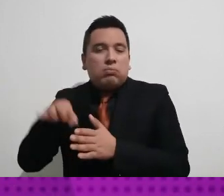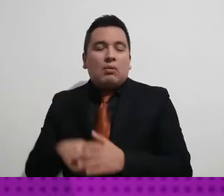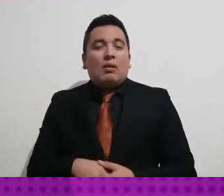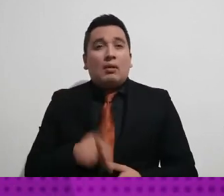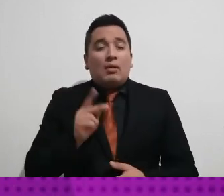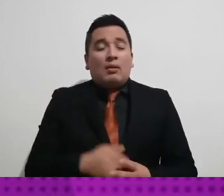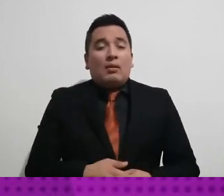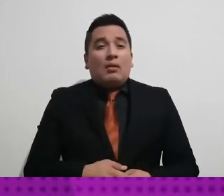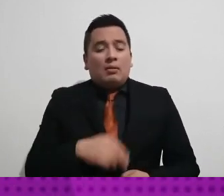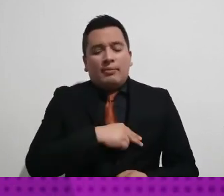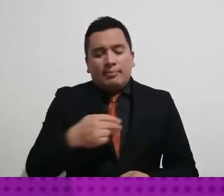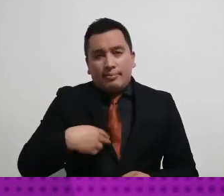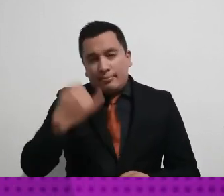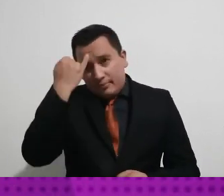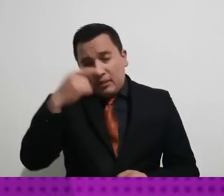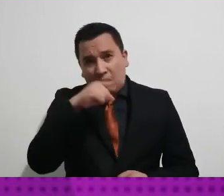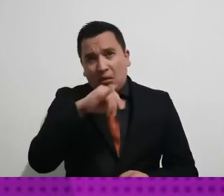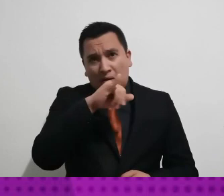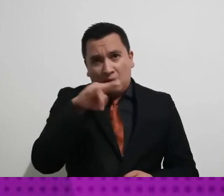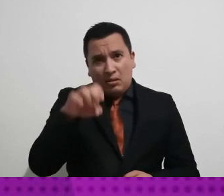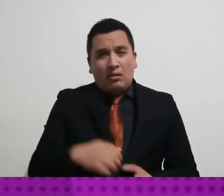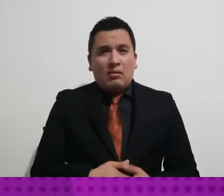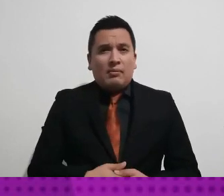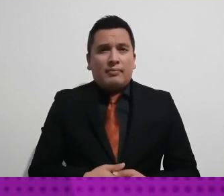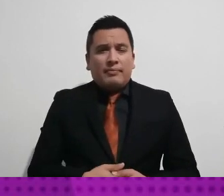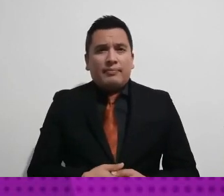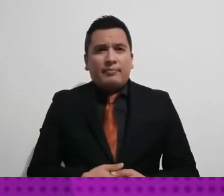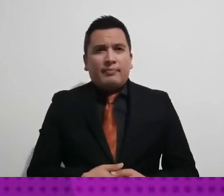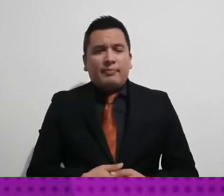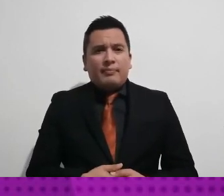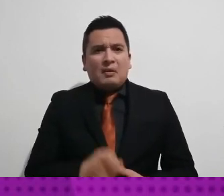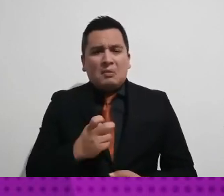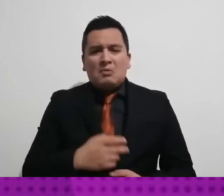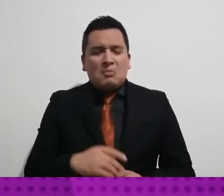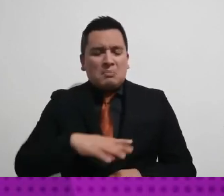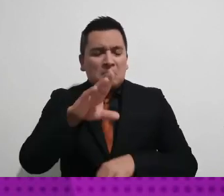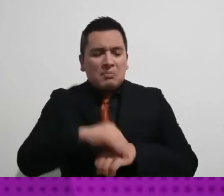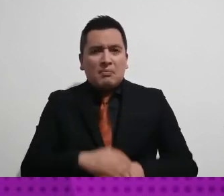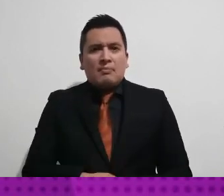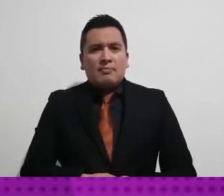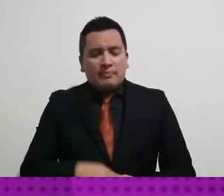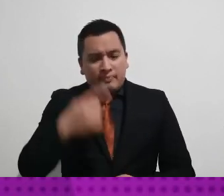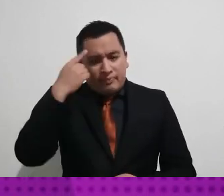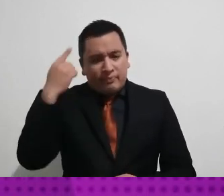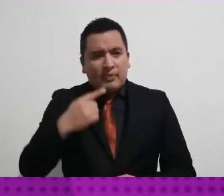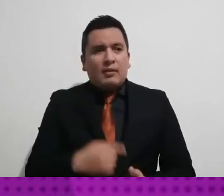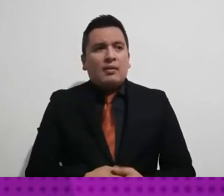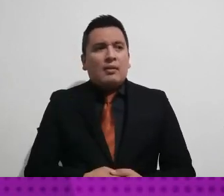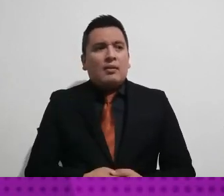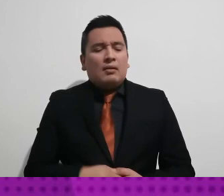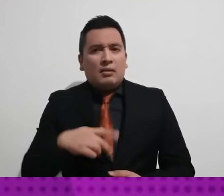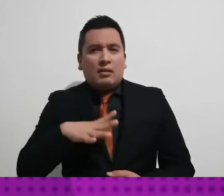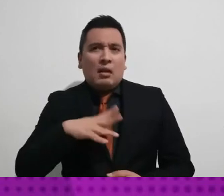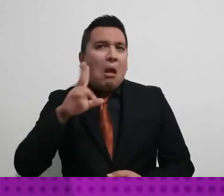bueno, pues nosotros hicimos una propuesta al Instituto Nacional Electoral. Ellos nos dieron la oportunidad de hacer